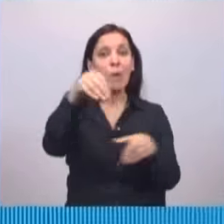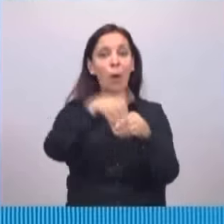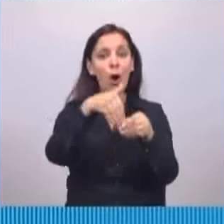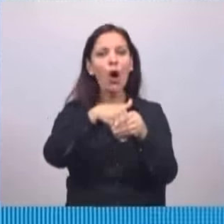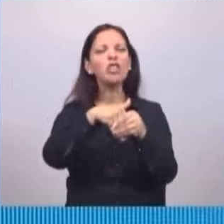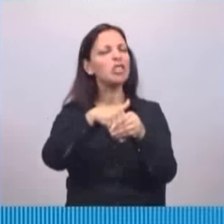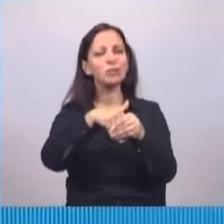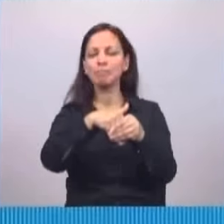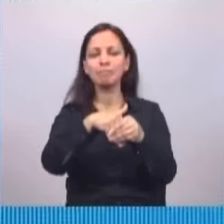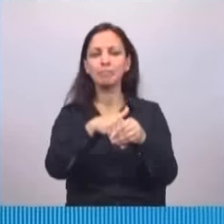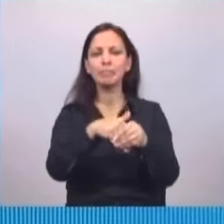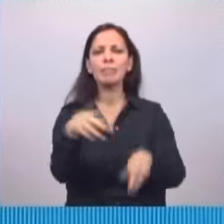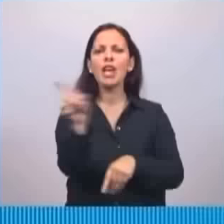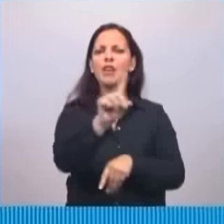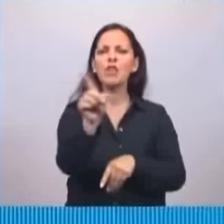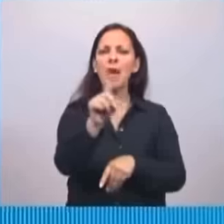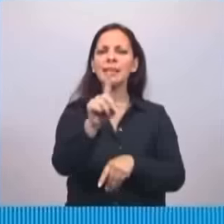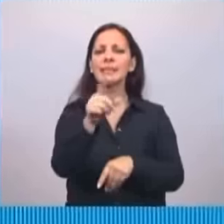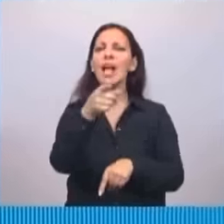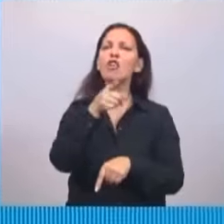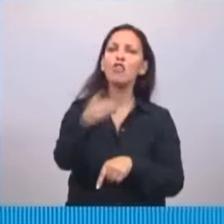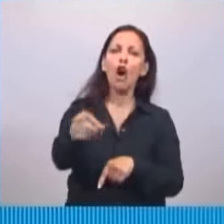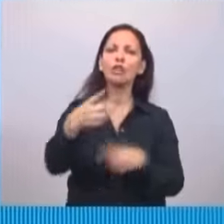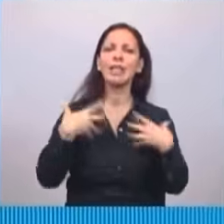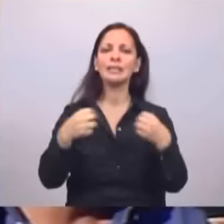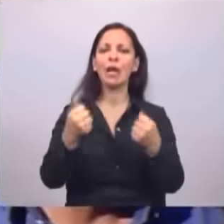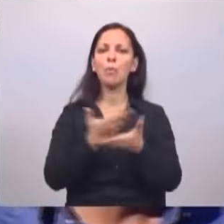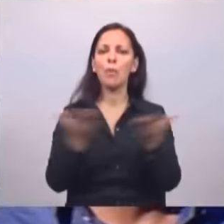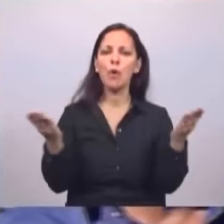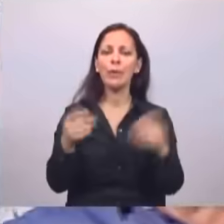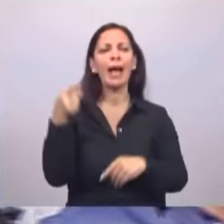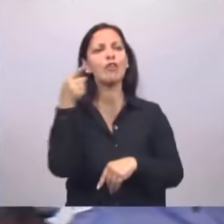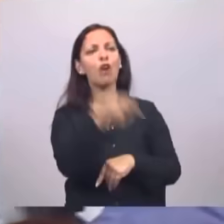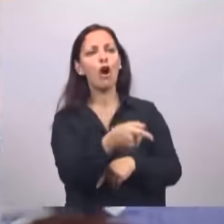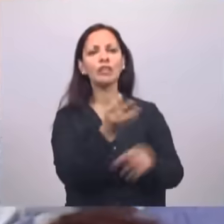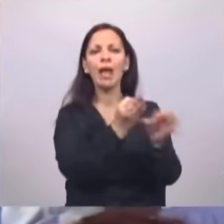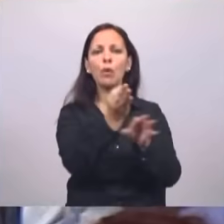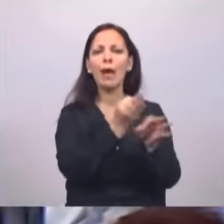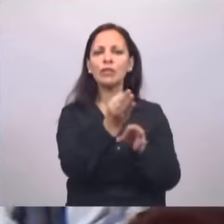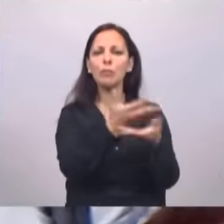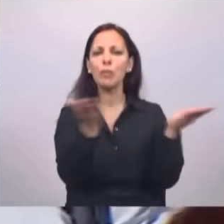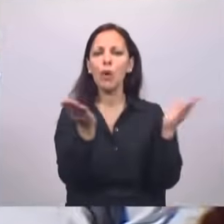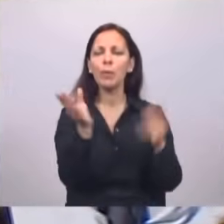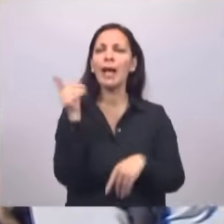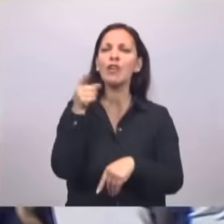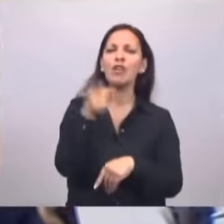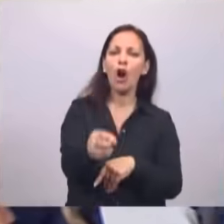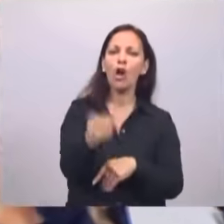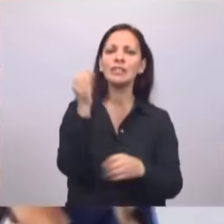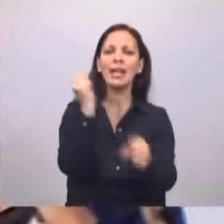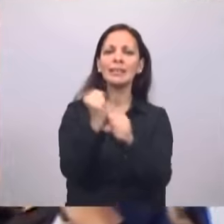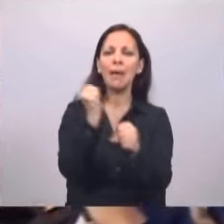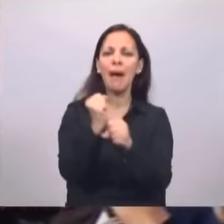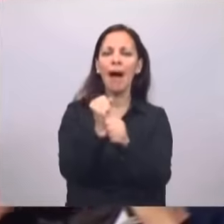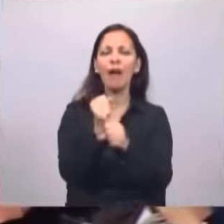la mayoría de esos votos no son ni contra la salud pública, ni contra la educación, ni contra el